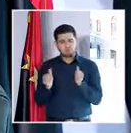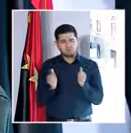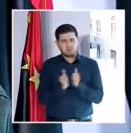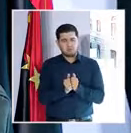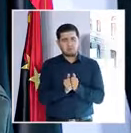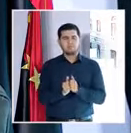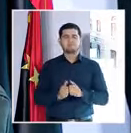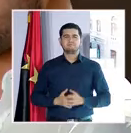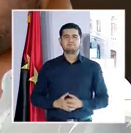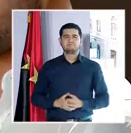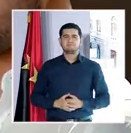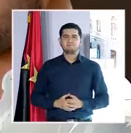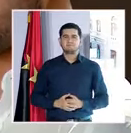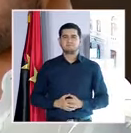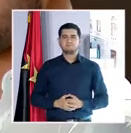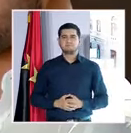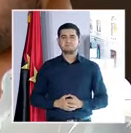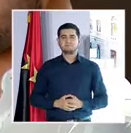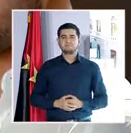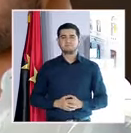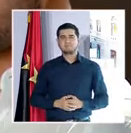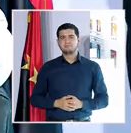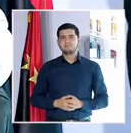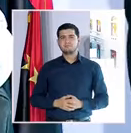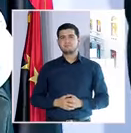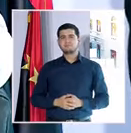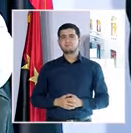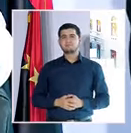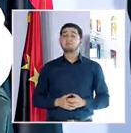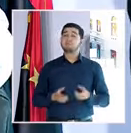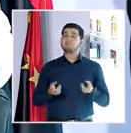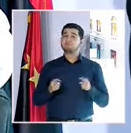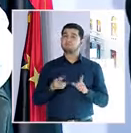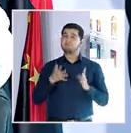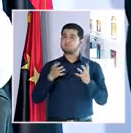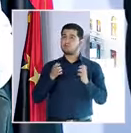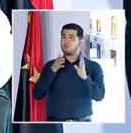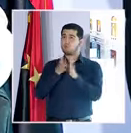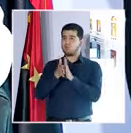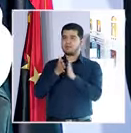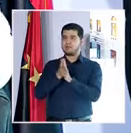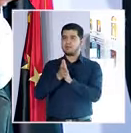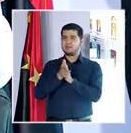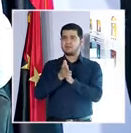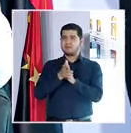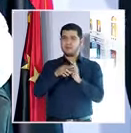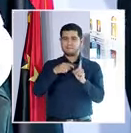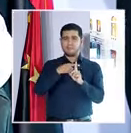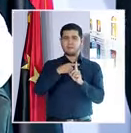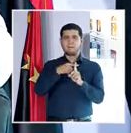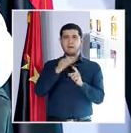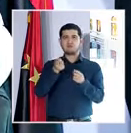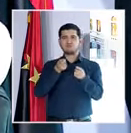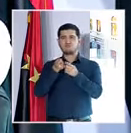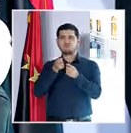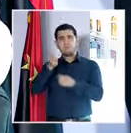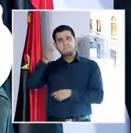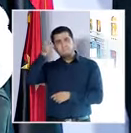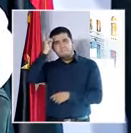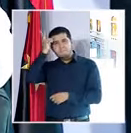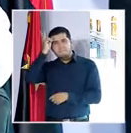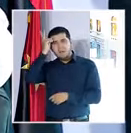acompañar, doctor Carlos Julio. Bueno, además que quiero compartir también que le estamos ejecutando junto a Patios un proyecto de